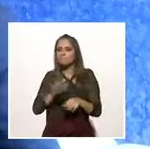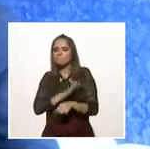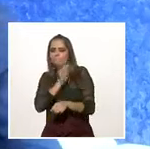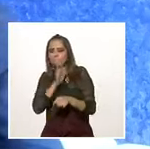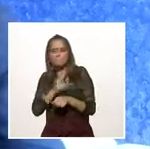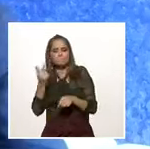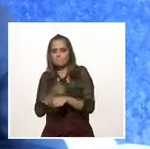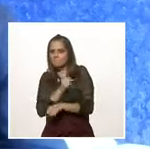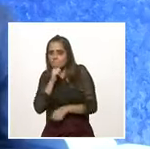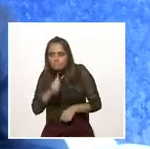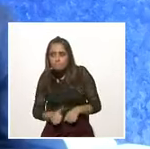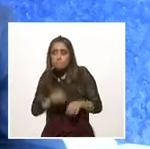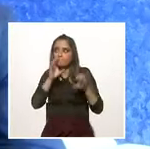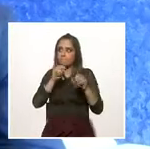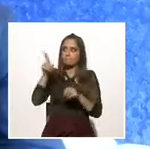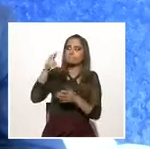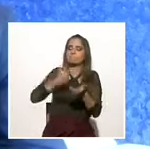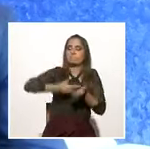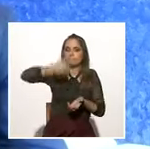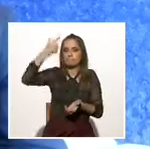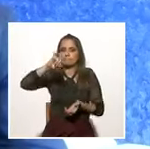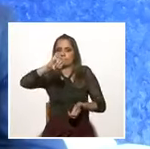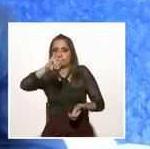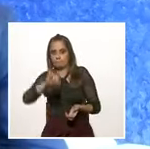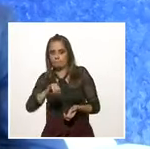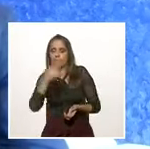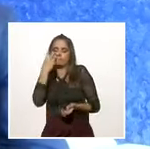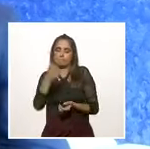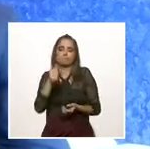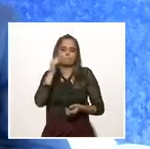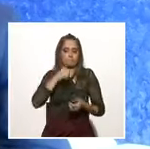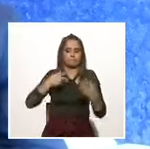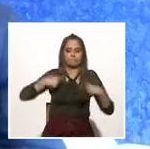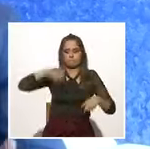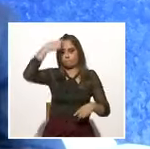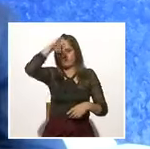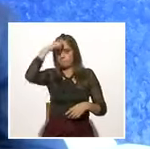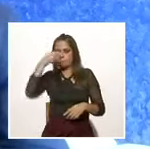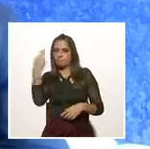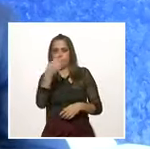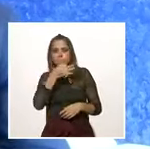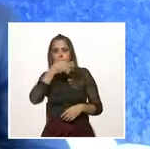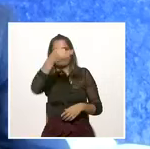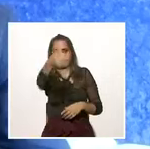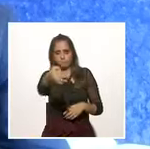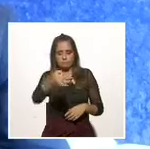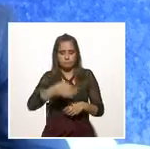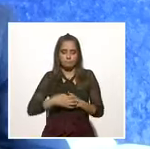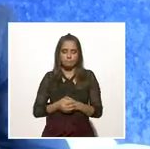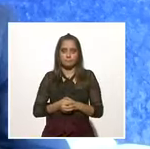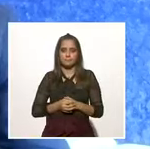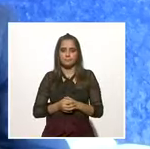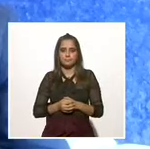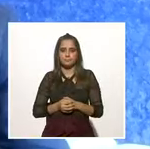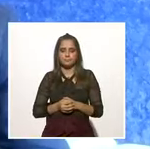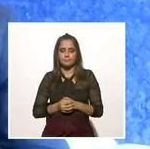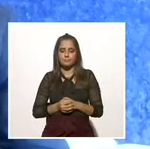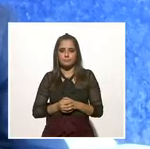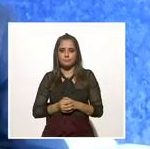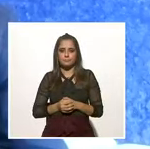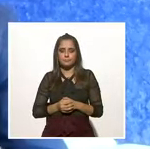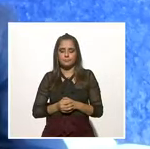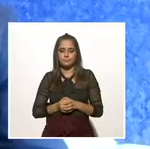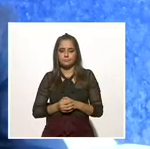ya un segundo protocolo en el sentido. Sin embargo, ninguno de estos protocolos es vinculante con